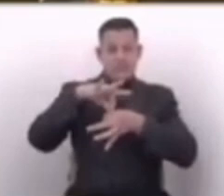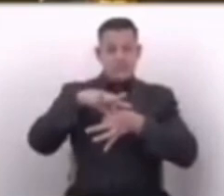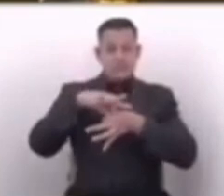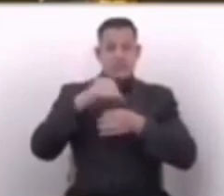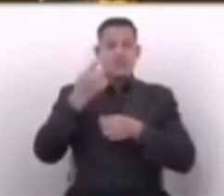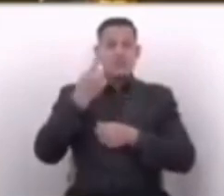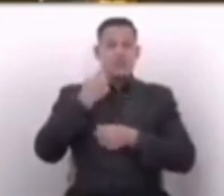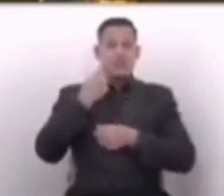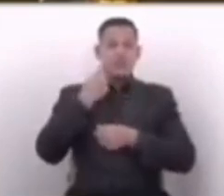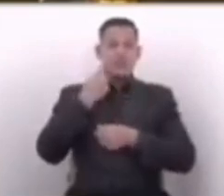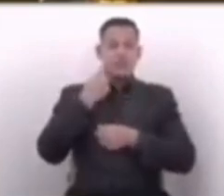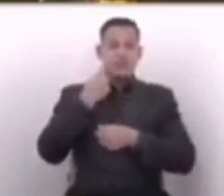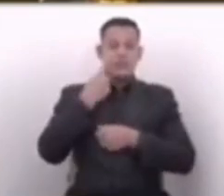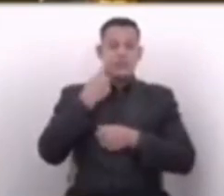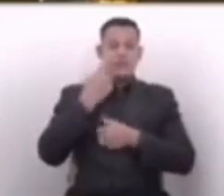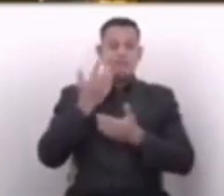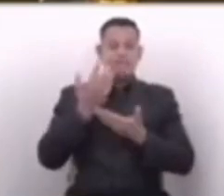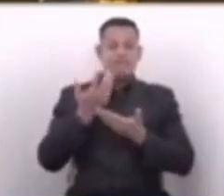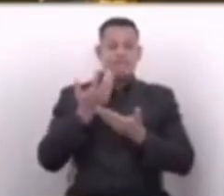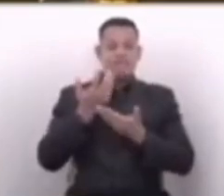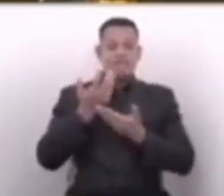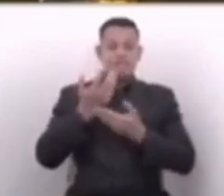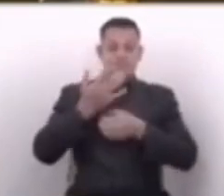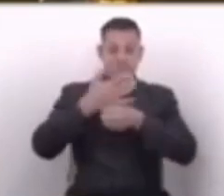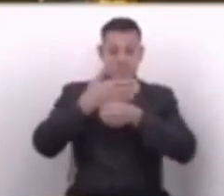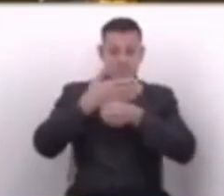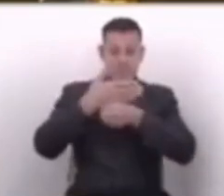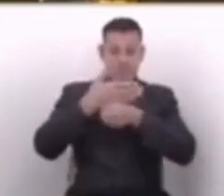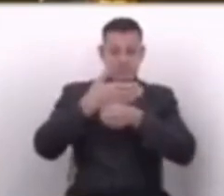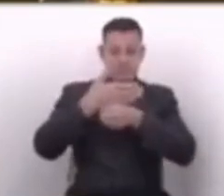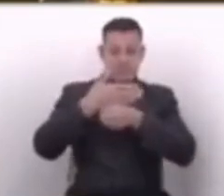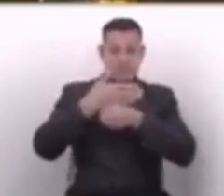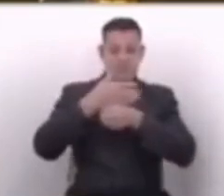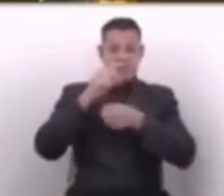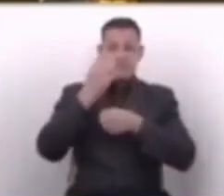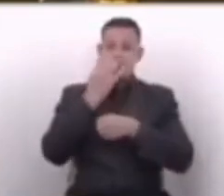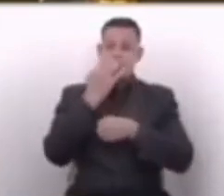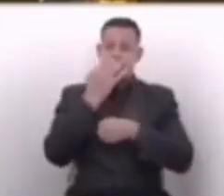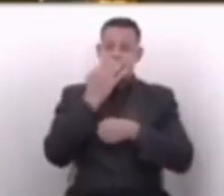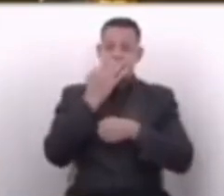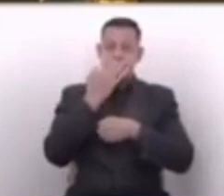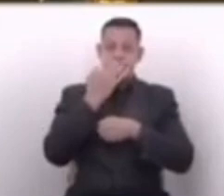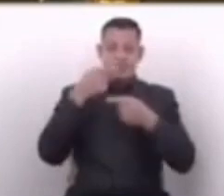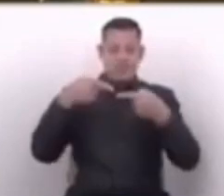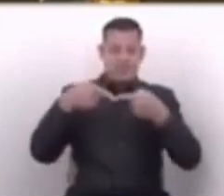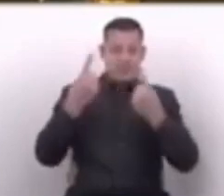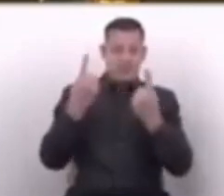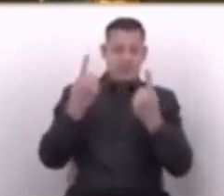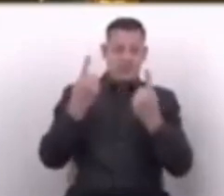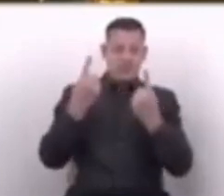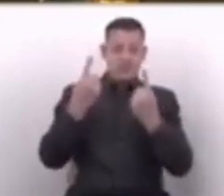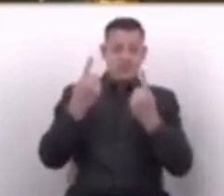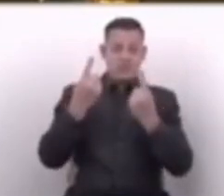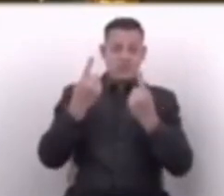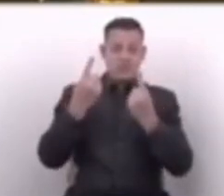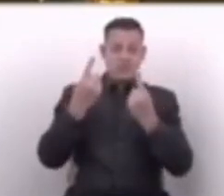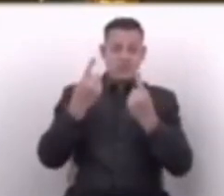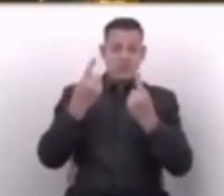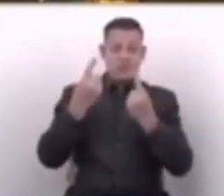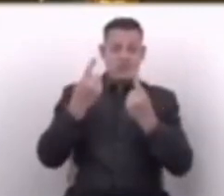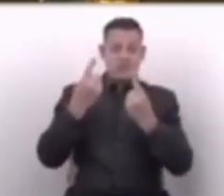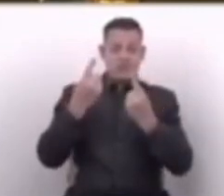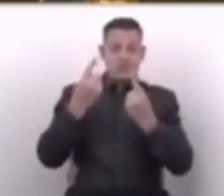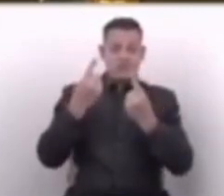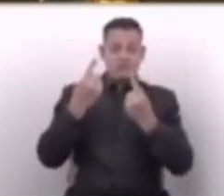en donde el candidato Norman Quijano contra el candidato